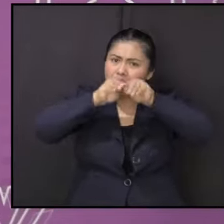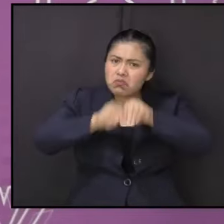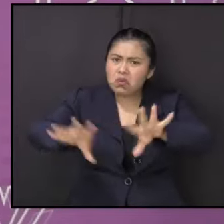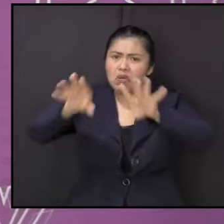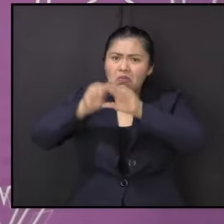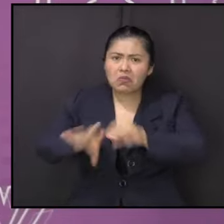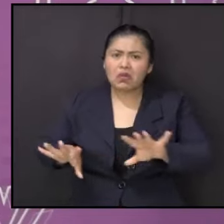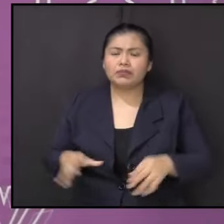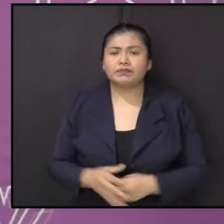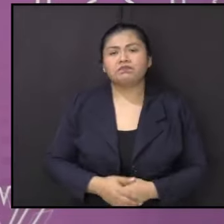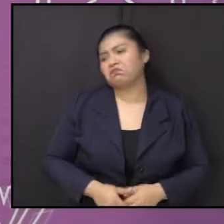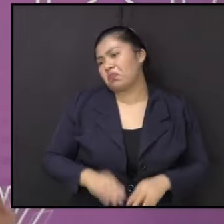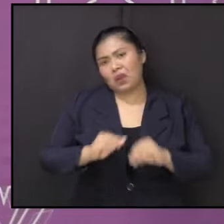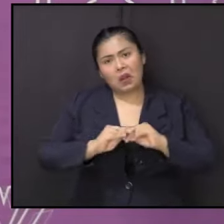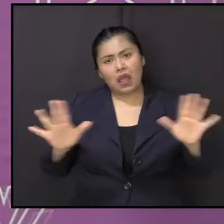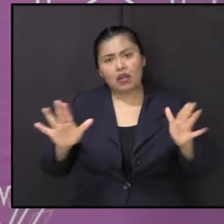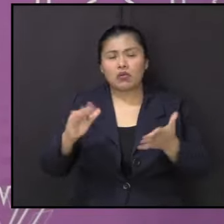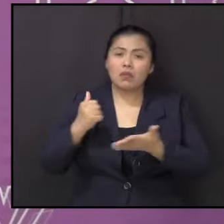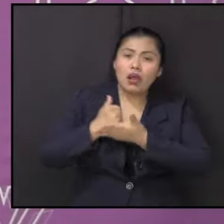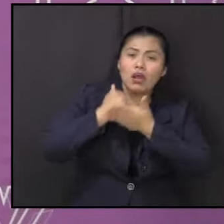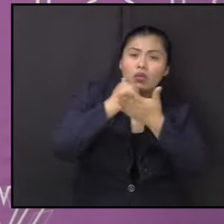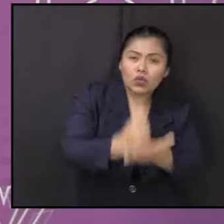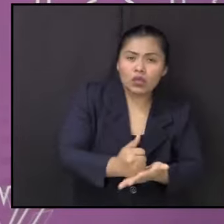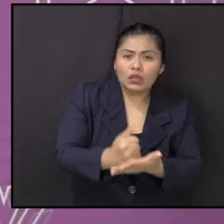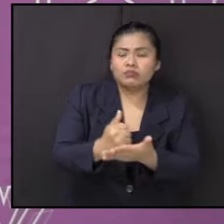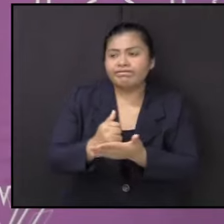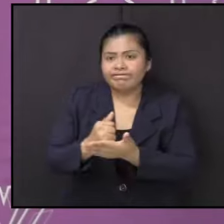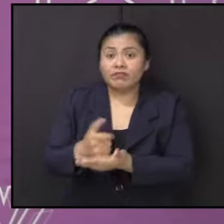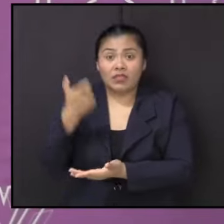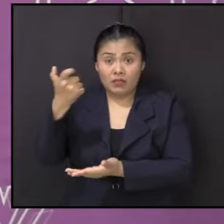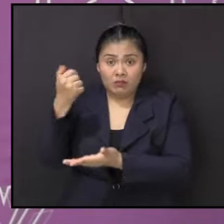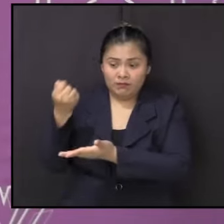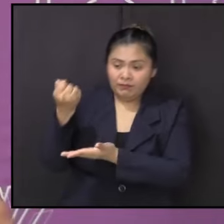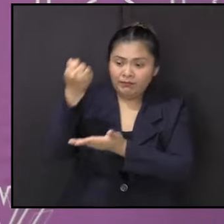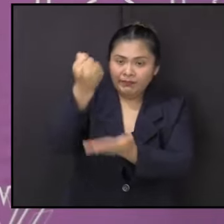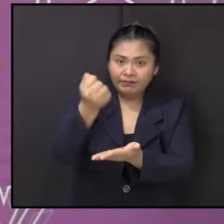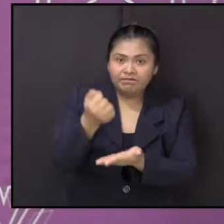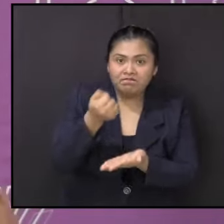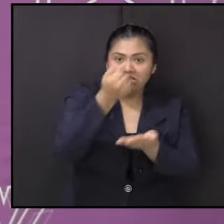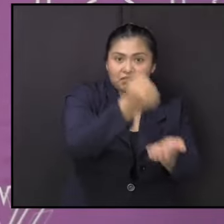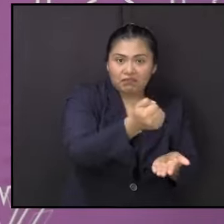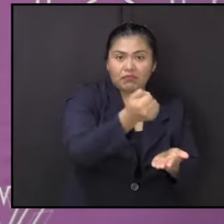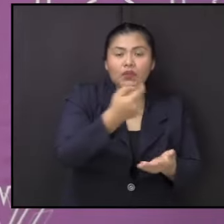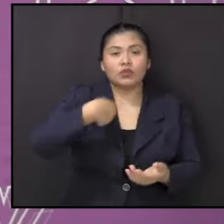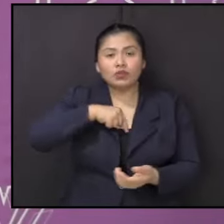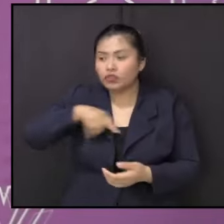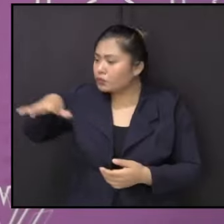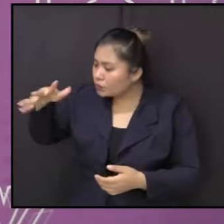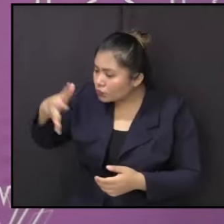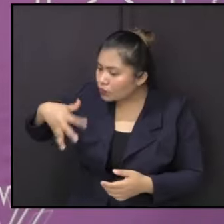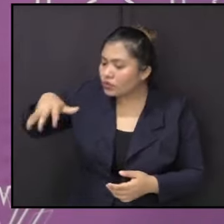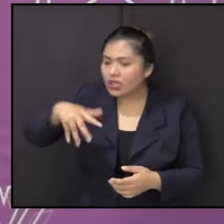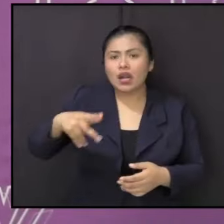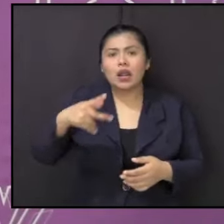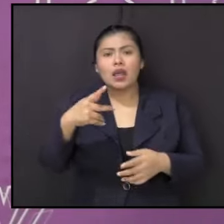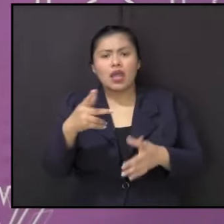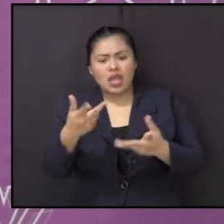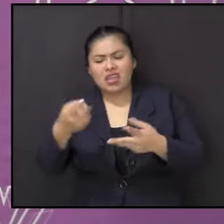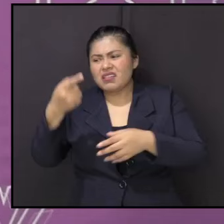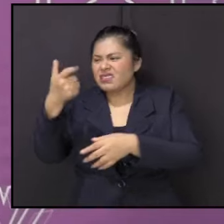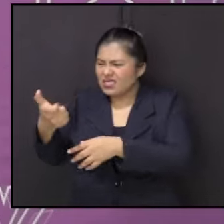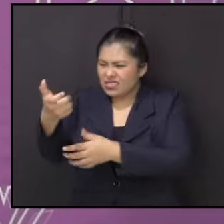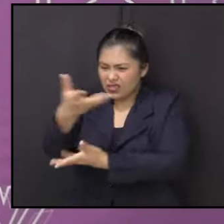supuesto van a llevar el acompañamiento de fondos, tanto fondos que podamos conseguir de parte del presupuesto como también fondos